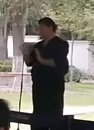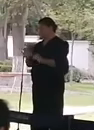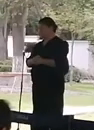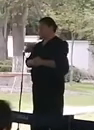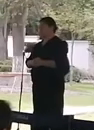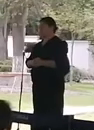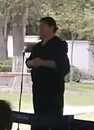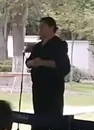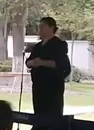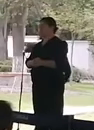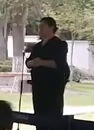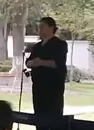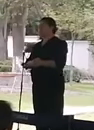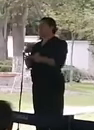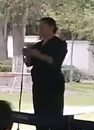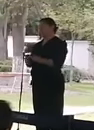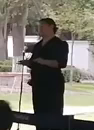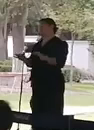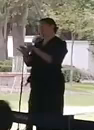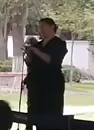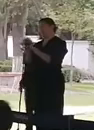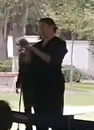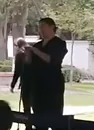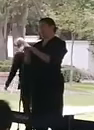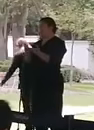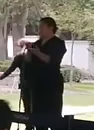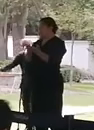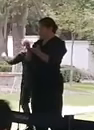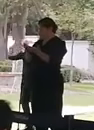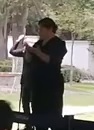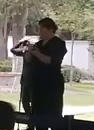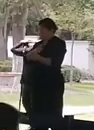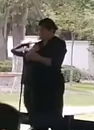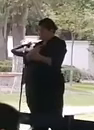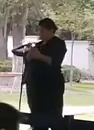Pero importantísimo es que se tiene que hacer ahora de una manera regional.